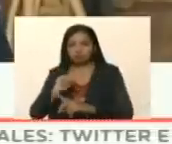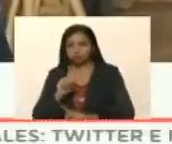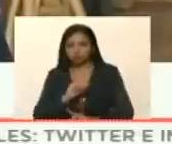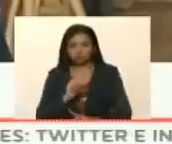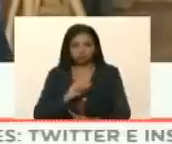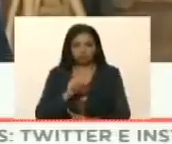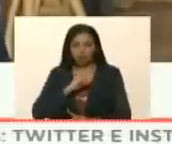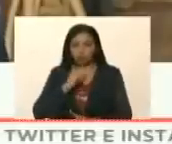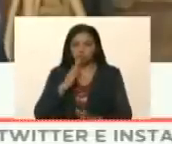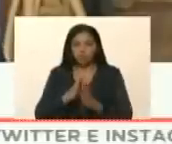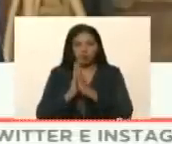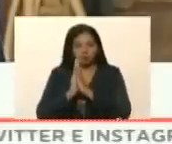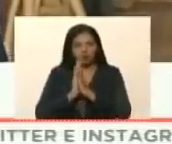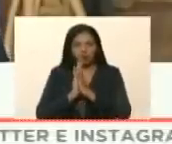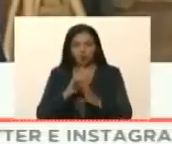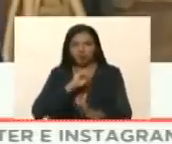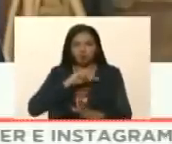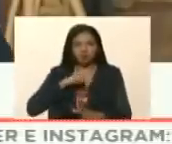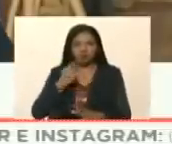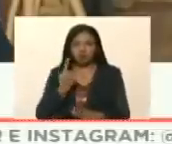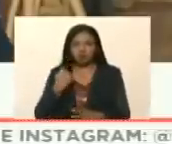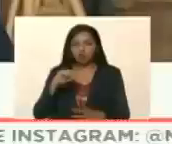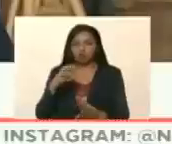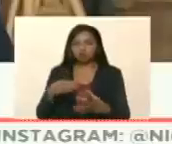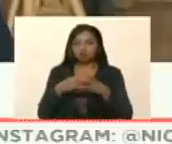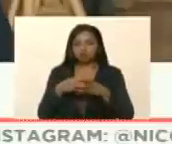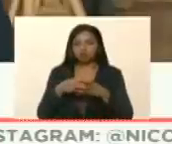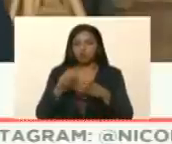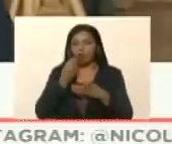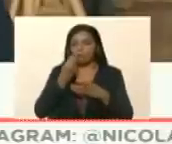No, por favor. Entonces tengo las papas en mi mano